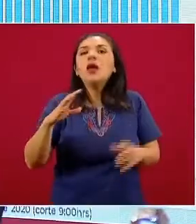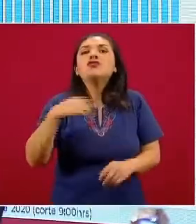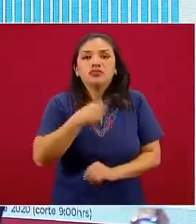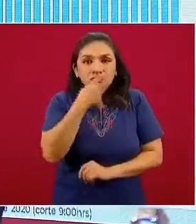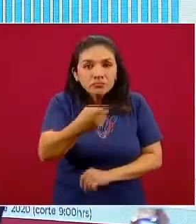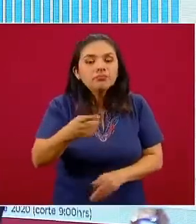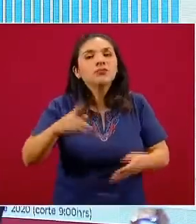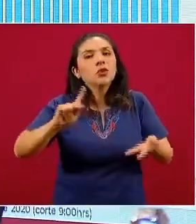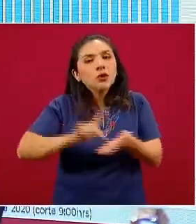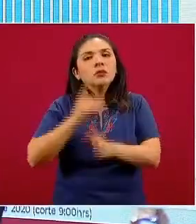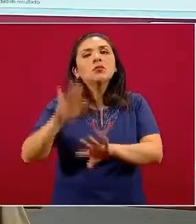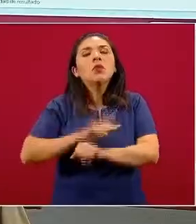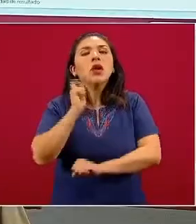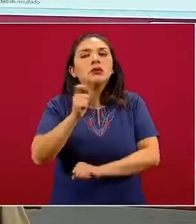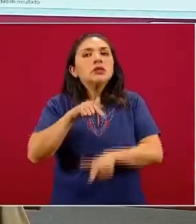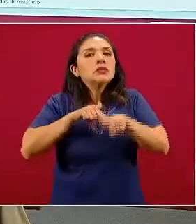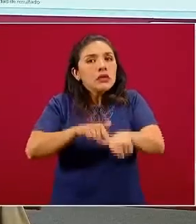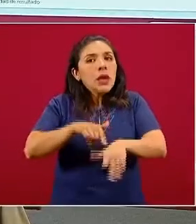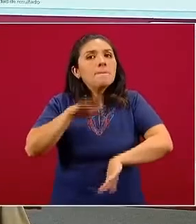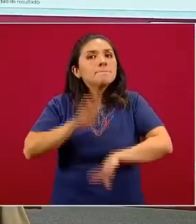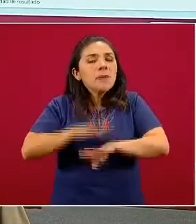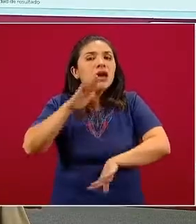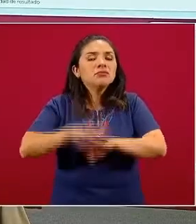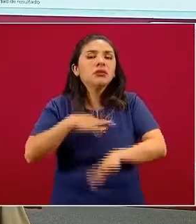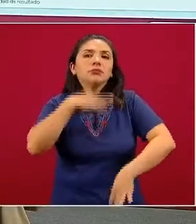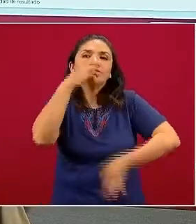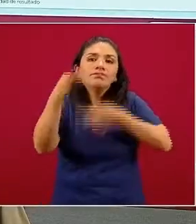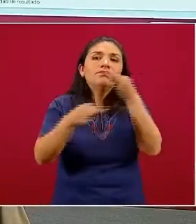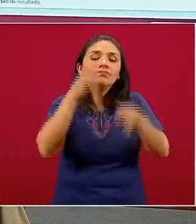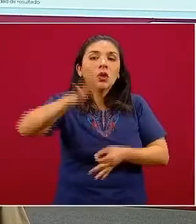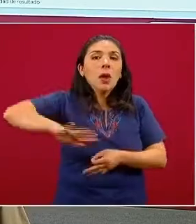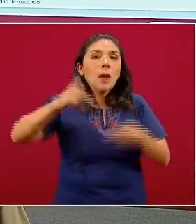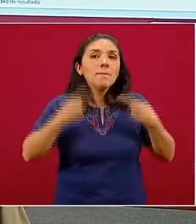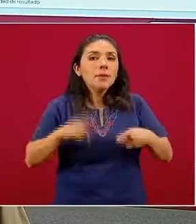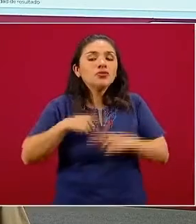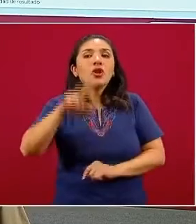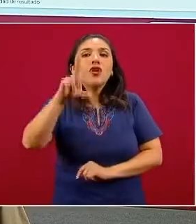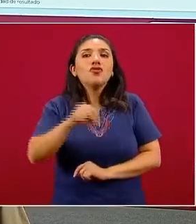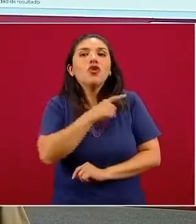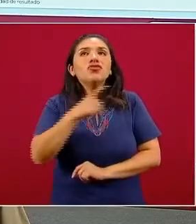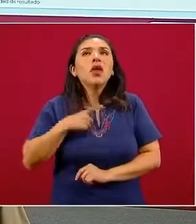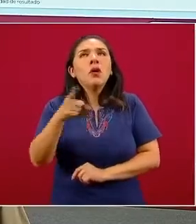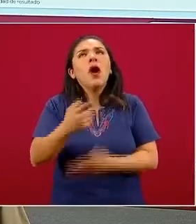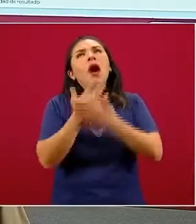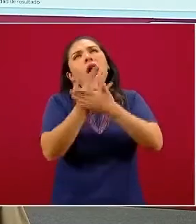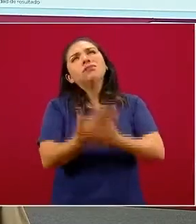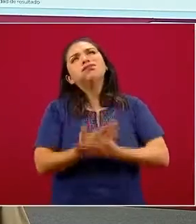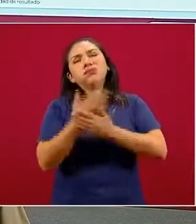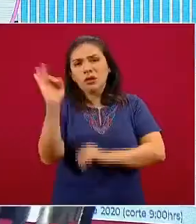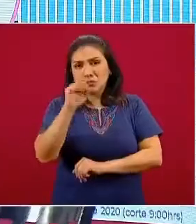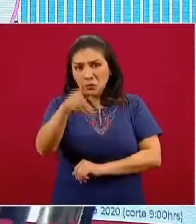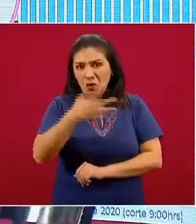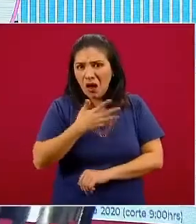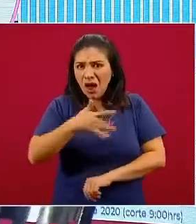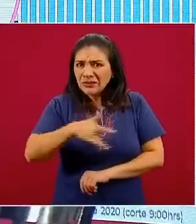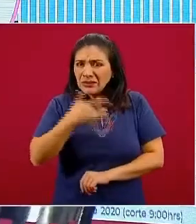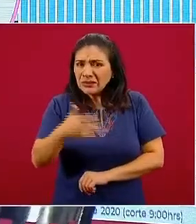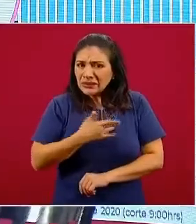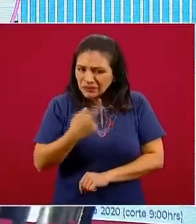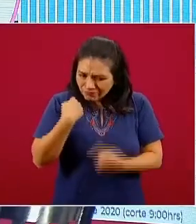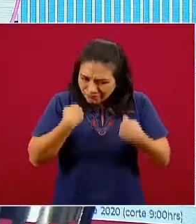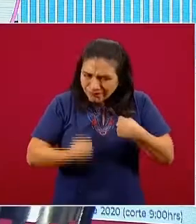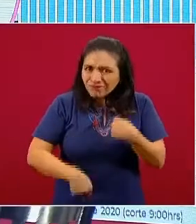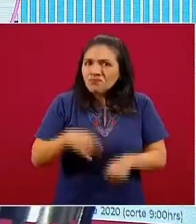recordamos? Porque seguimos dando el mensaje a la población: no se espere. Si usted tiene los síntomas de